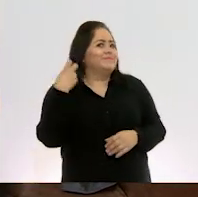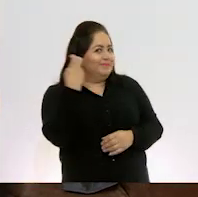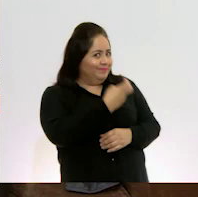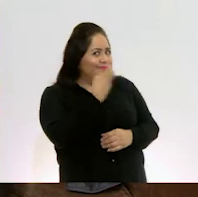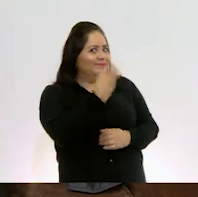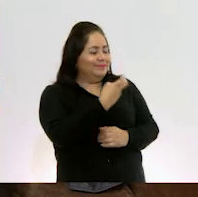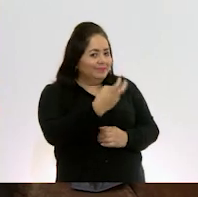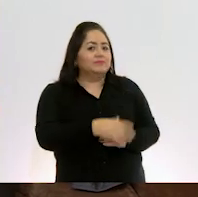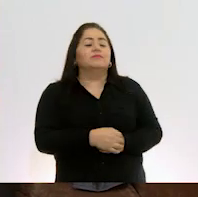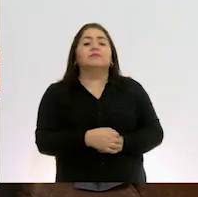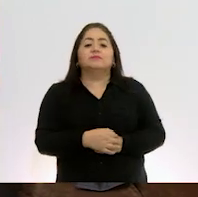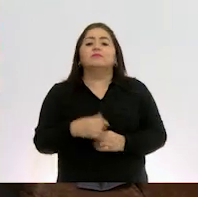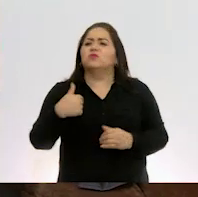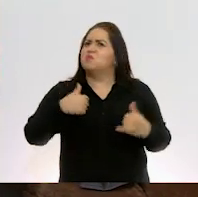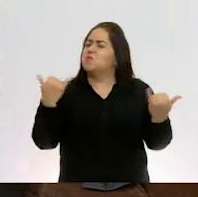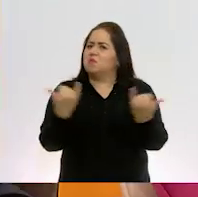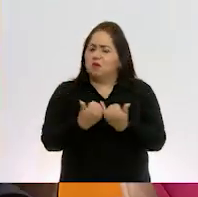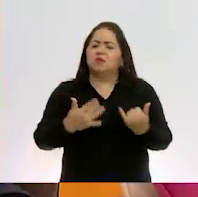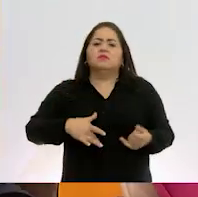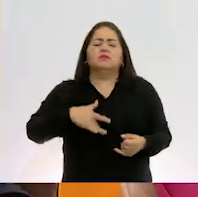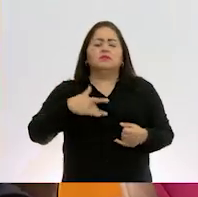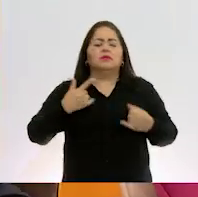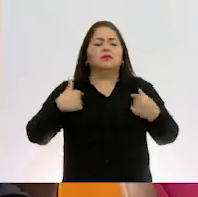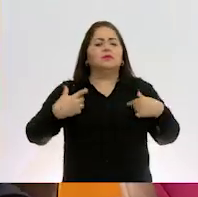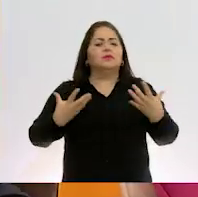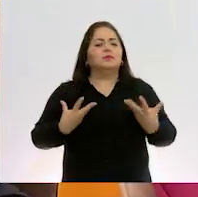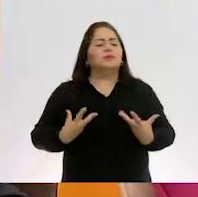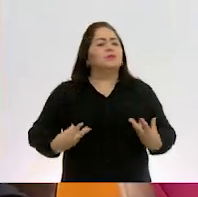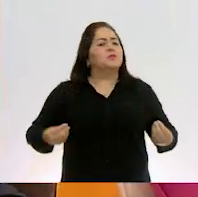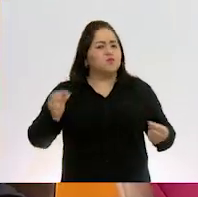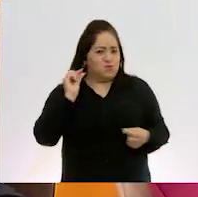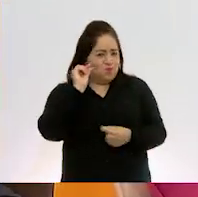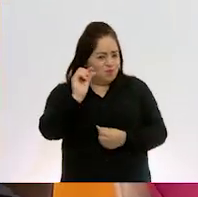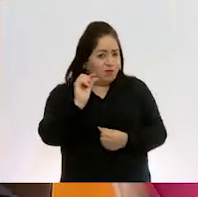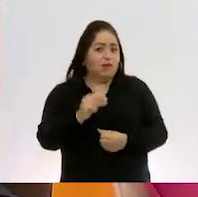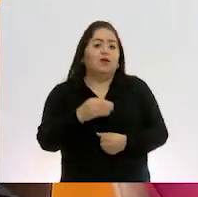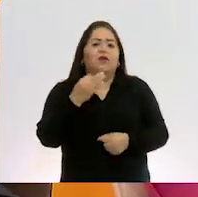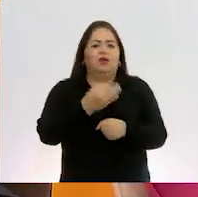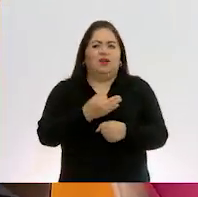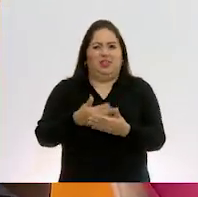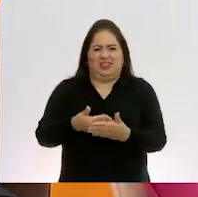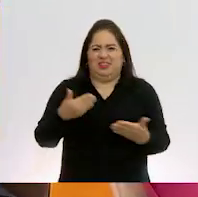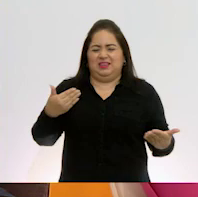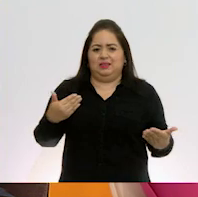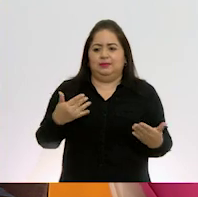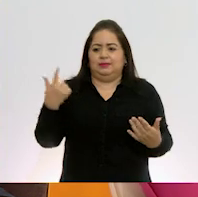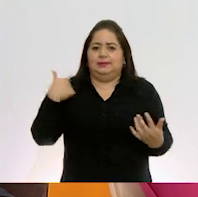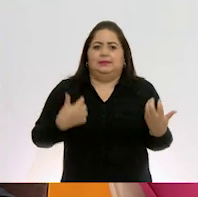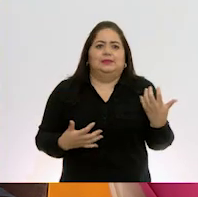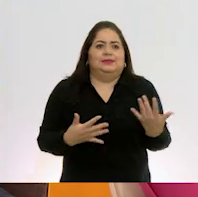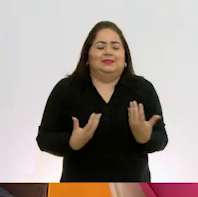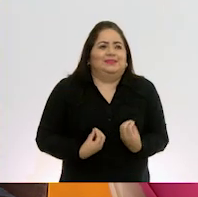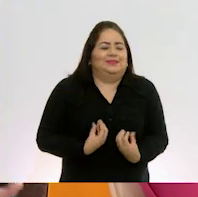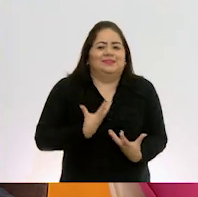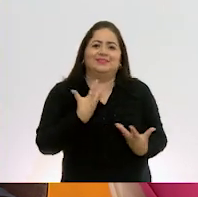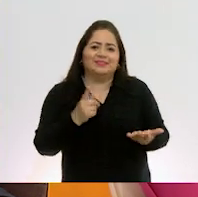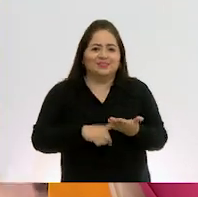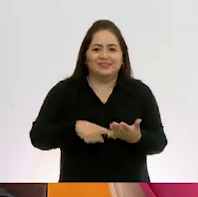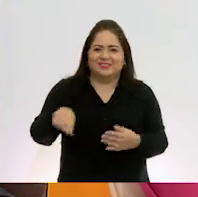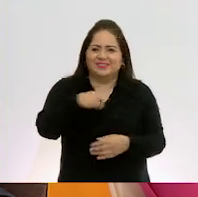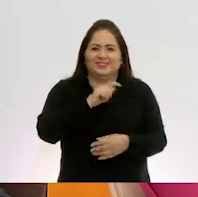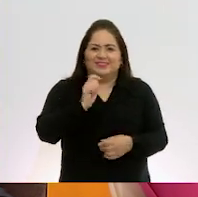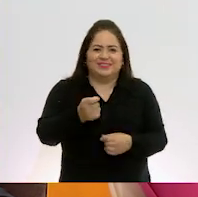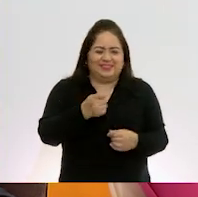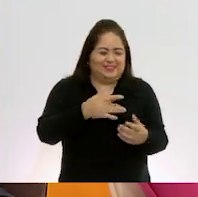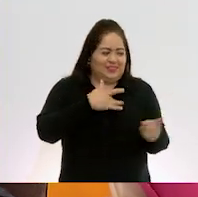gusto. Sí, de hecho yo también ya me estoy relajando un poquito. Estaba como que emocionada por todo esto que sentía Ana